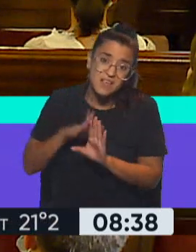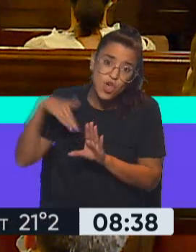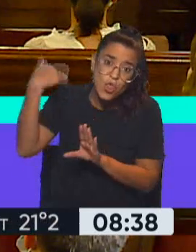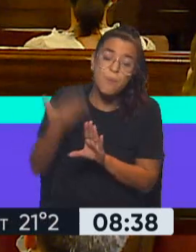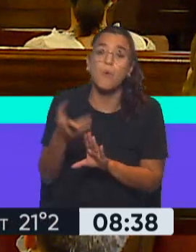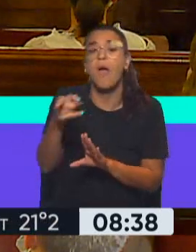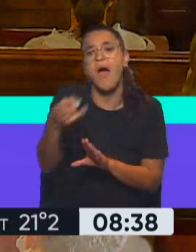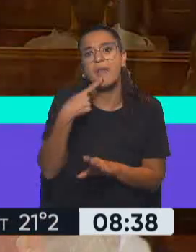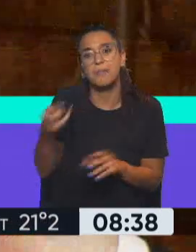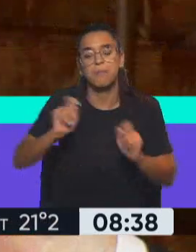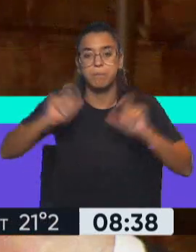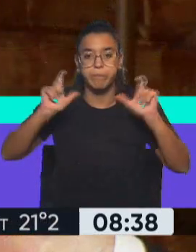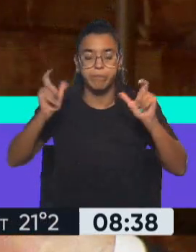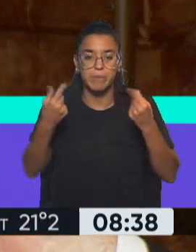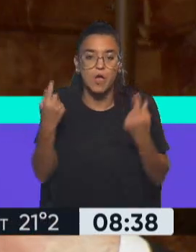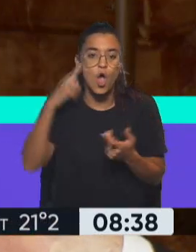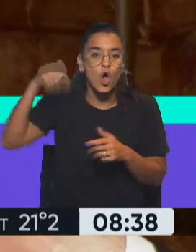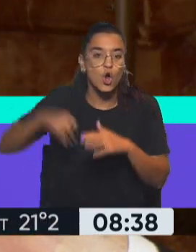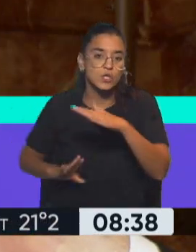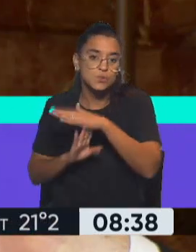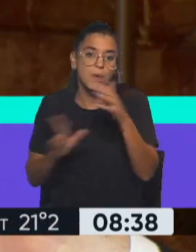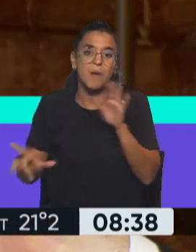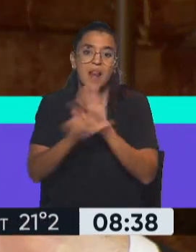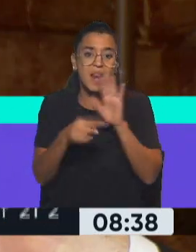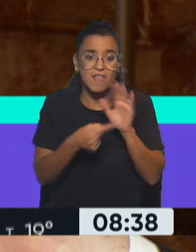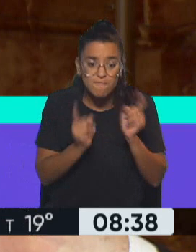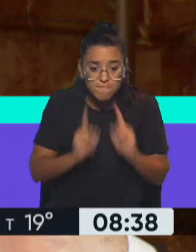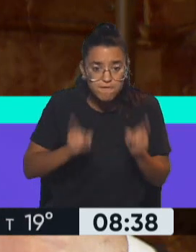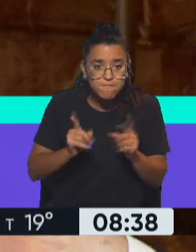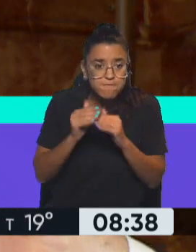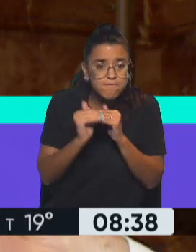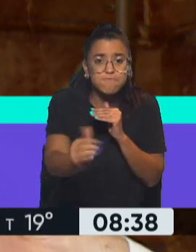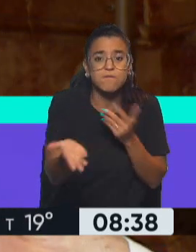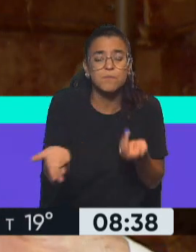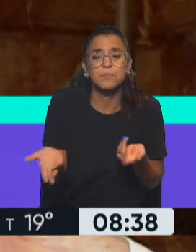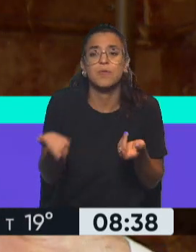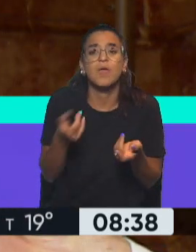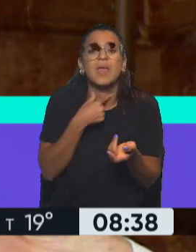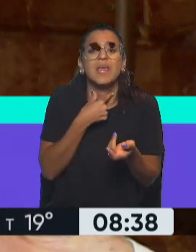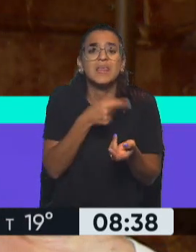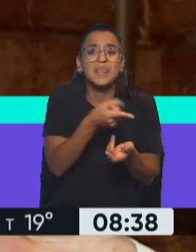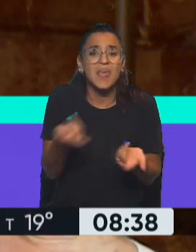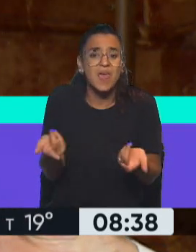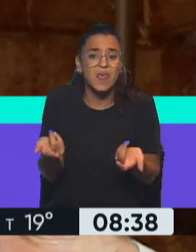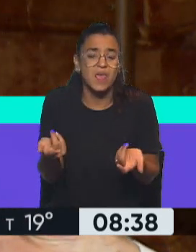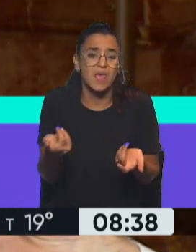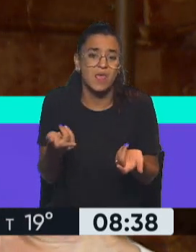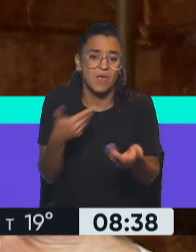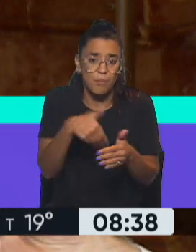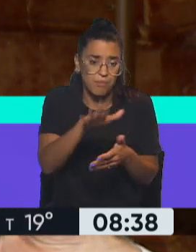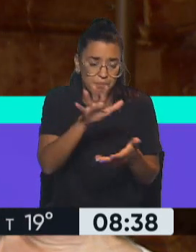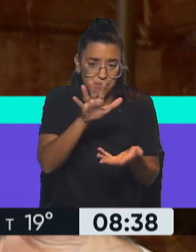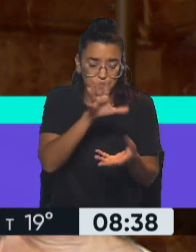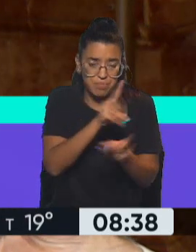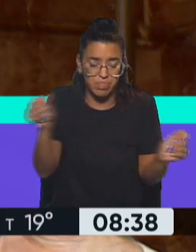sorprendente la corte suprema a una ley que ha estado vigente y que pretende que muera creo